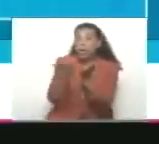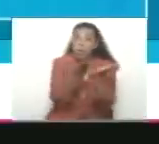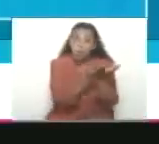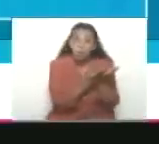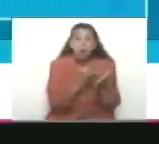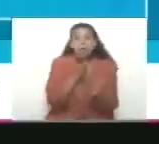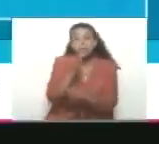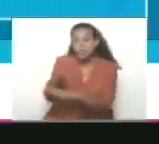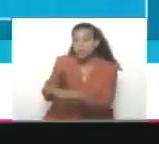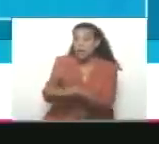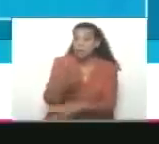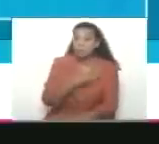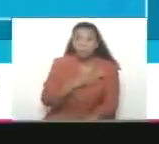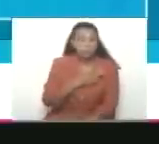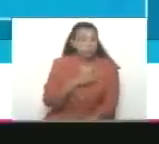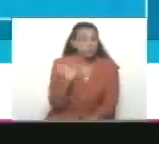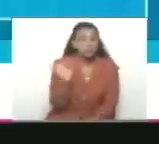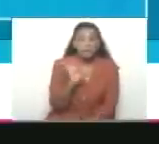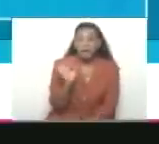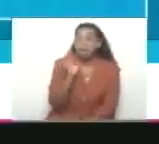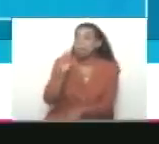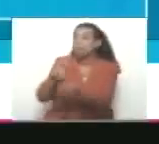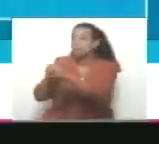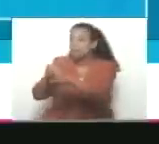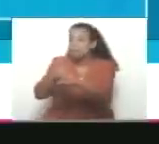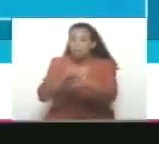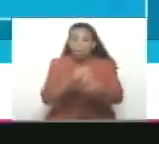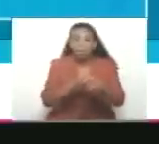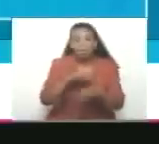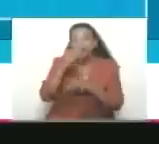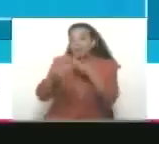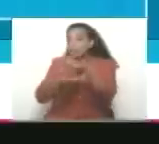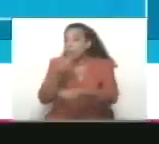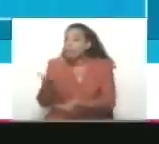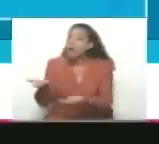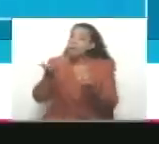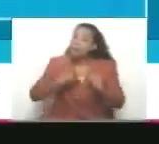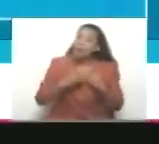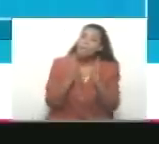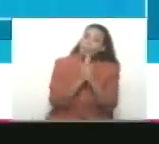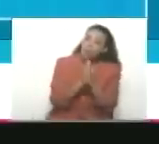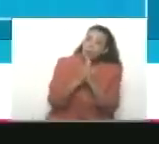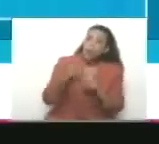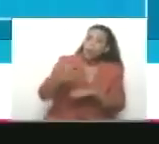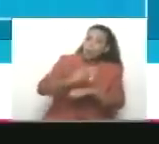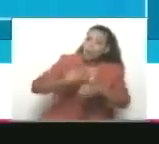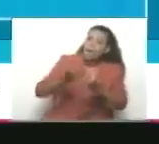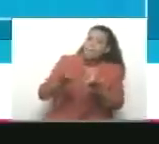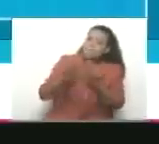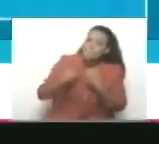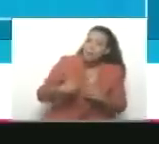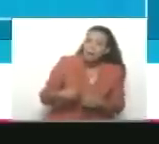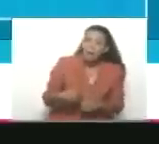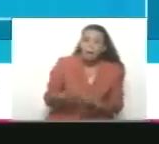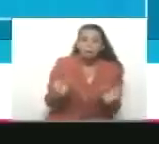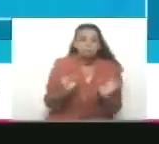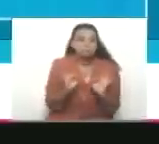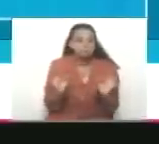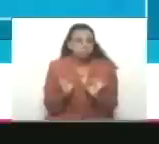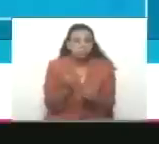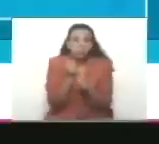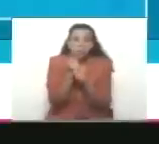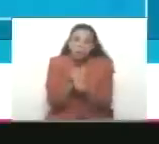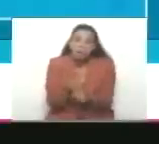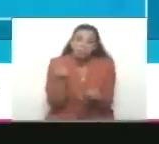Sí llegaron pero Nosotros hemos hecho solicitudes hemos buscado manera que han venido entes gubernamentales también este y estamos